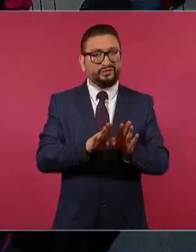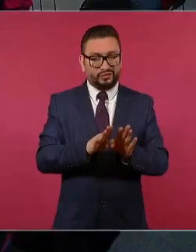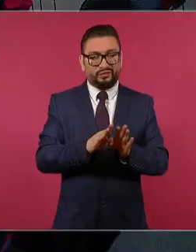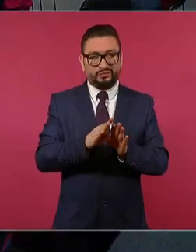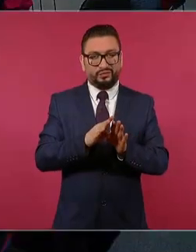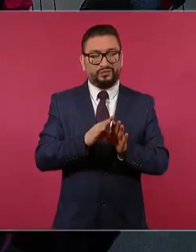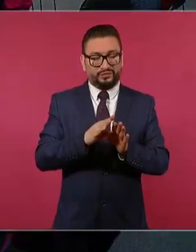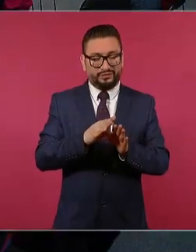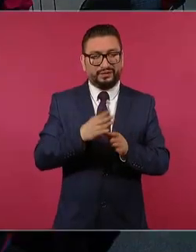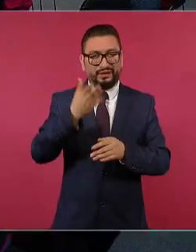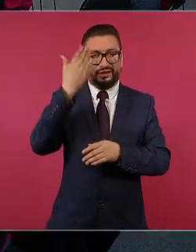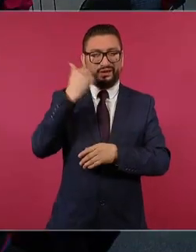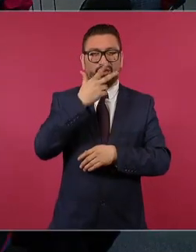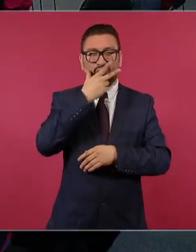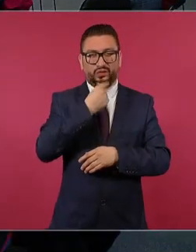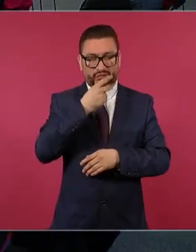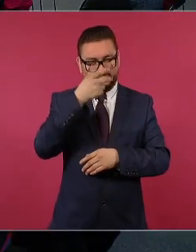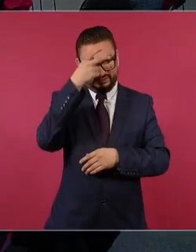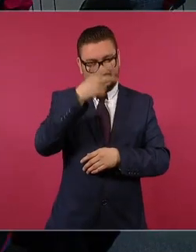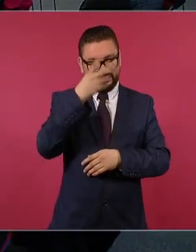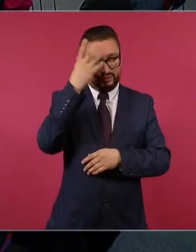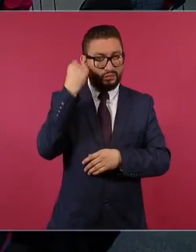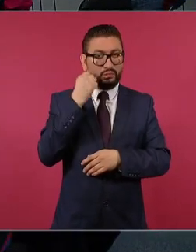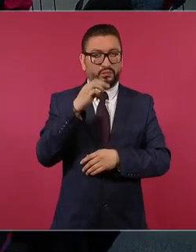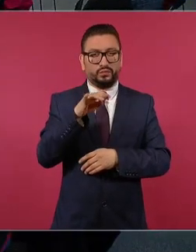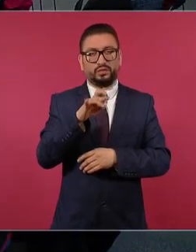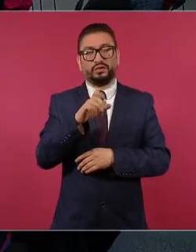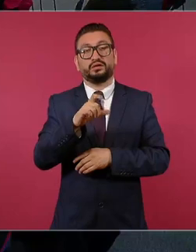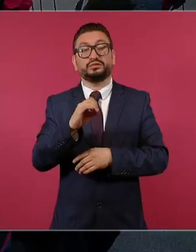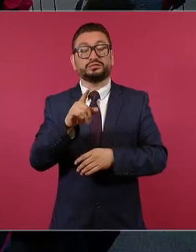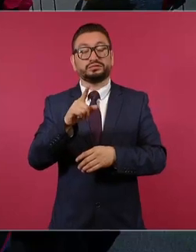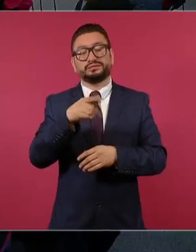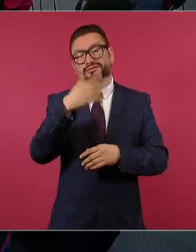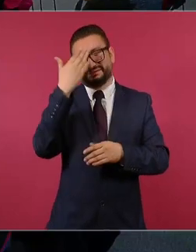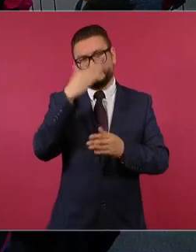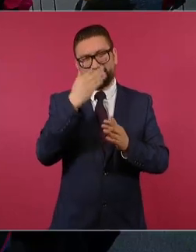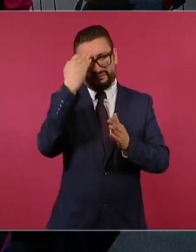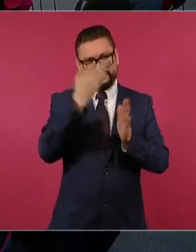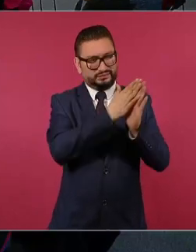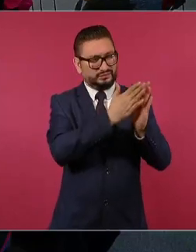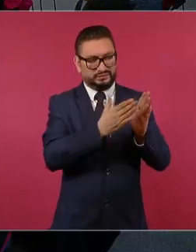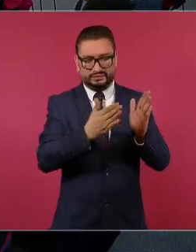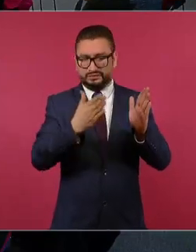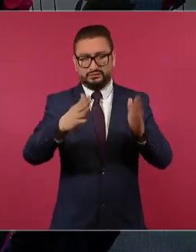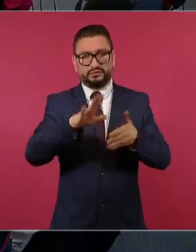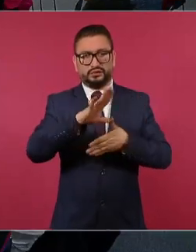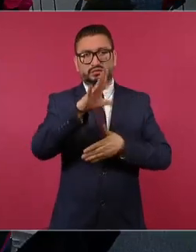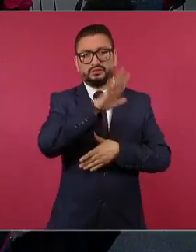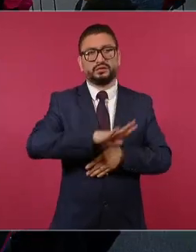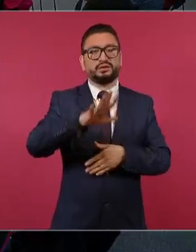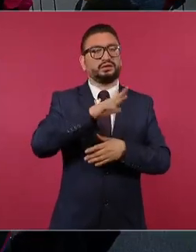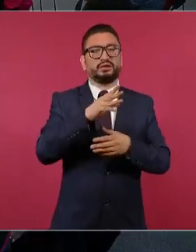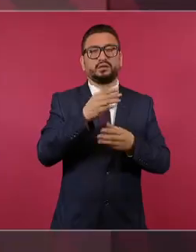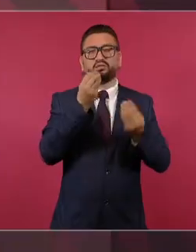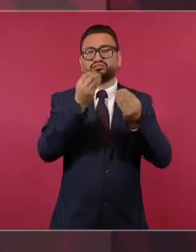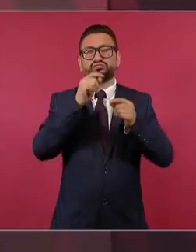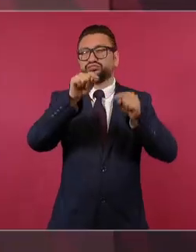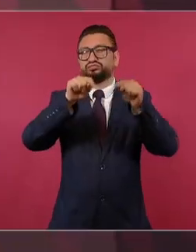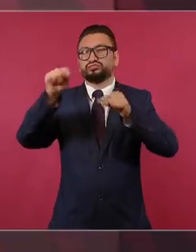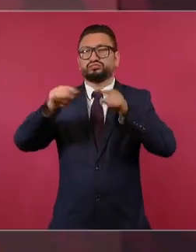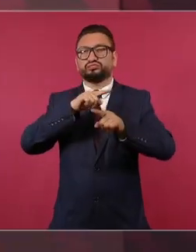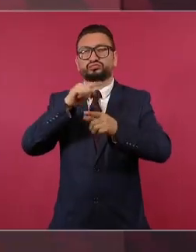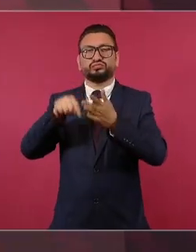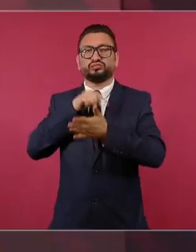Hidalgo y Morelos, casi al mismo tiempo en toda nuestra América se logró la independencia